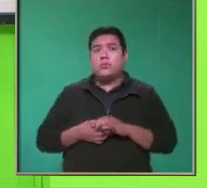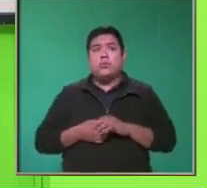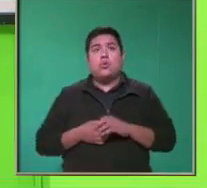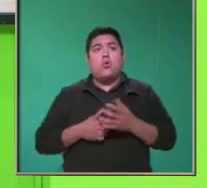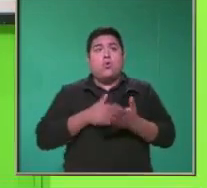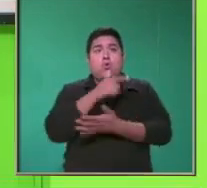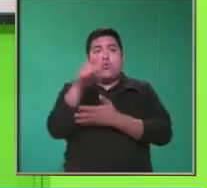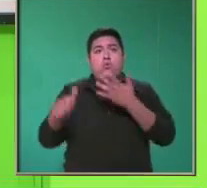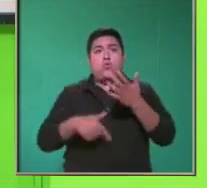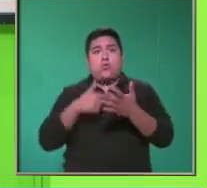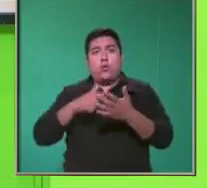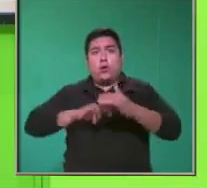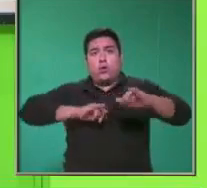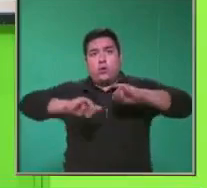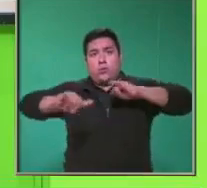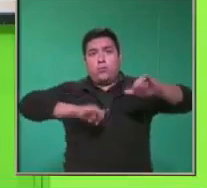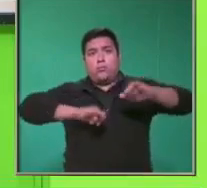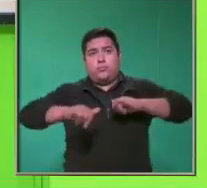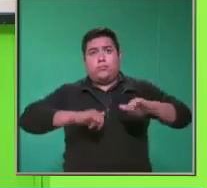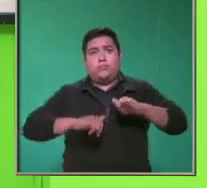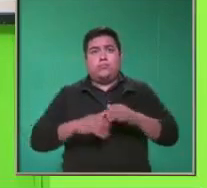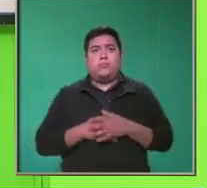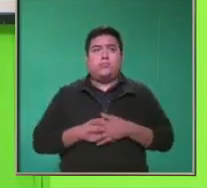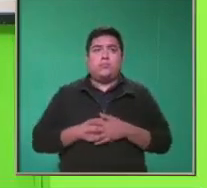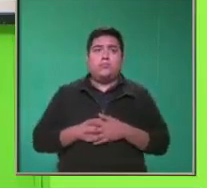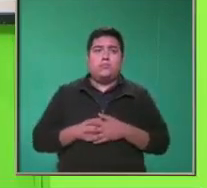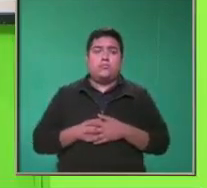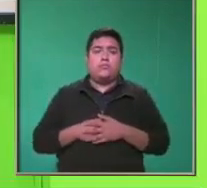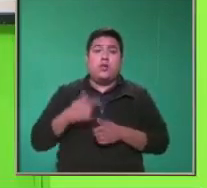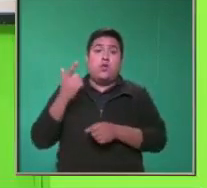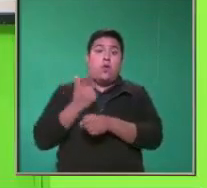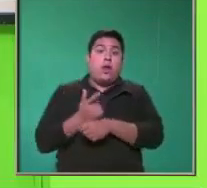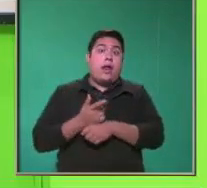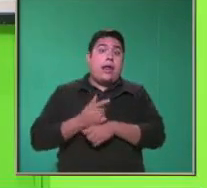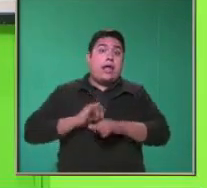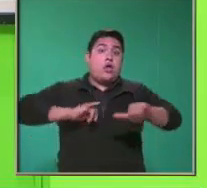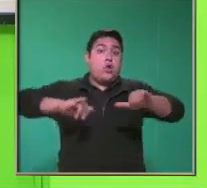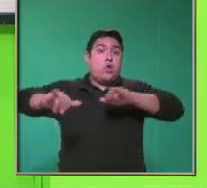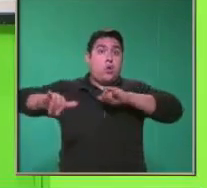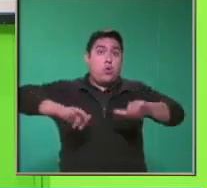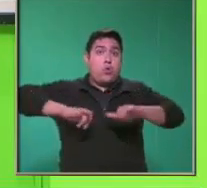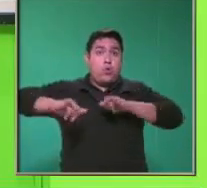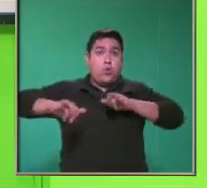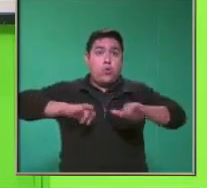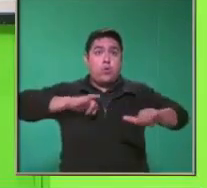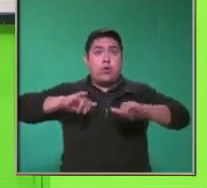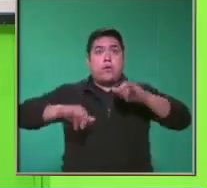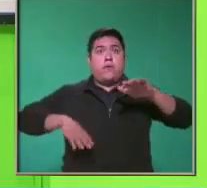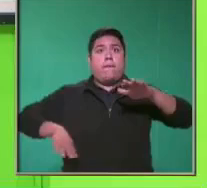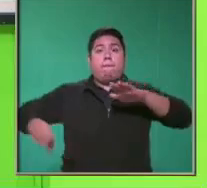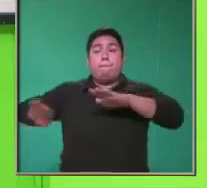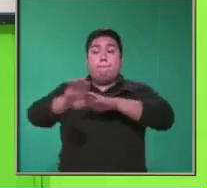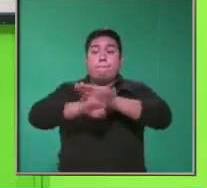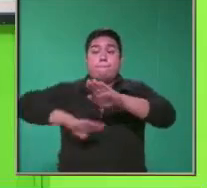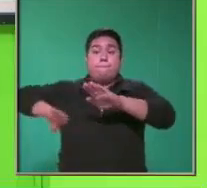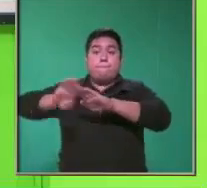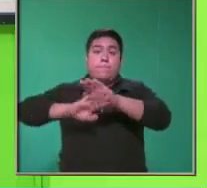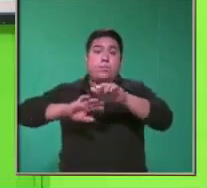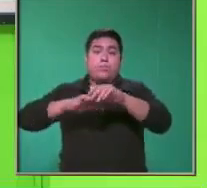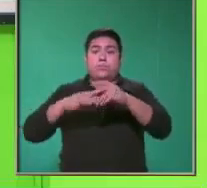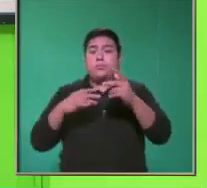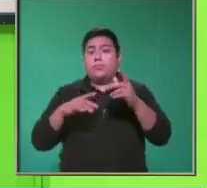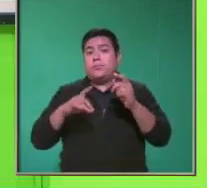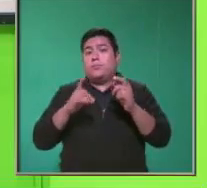geográfica de cada una de estas regiones. No olvides que en geografía, una de las nociones básicas que tenemos que